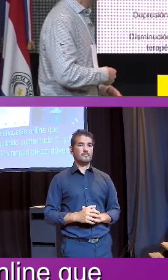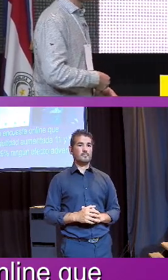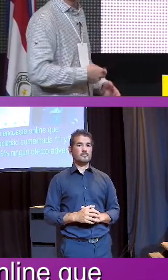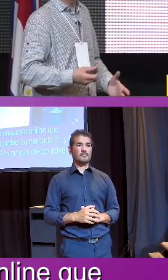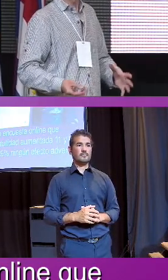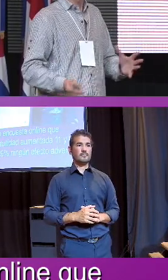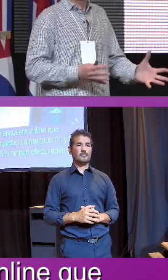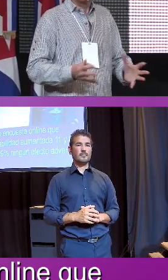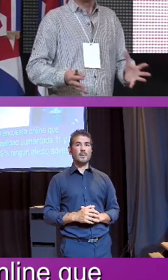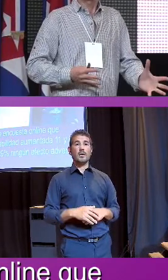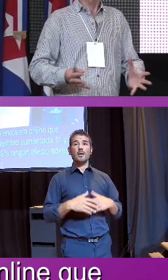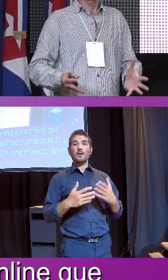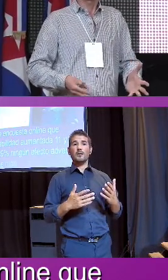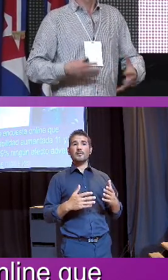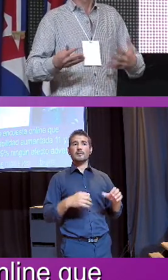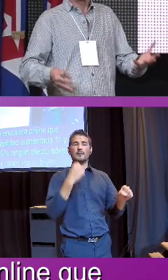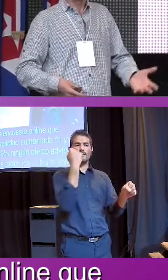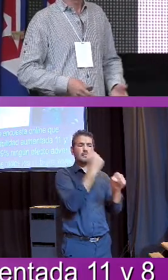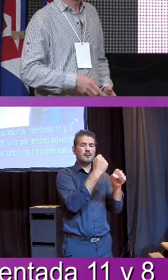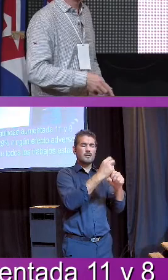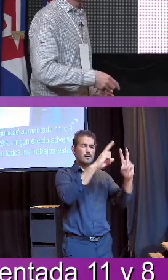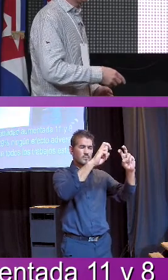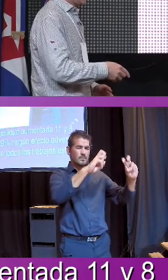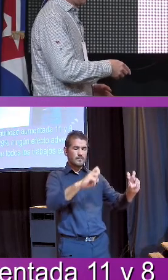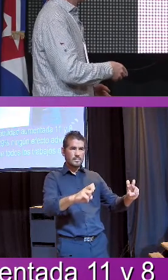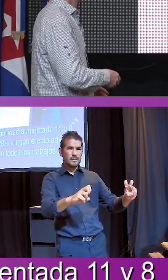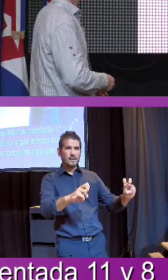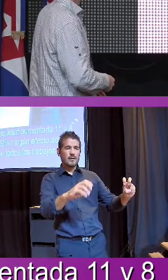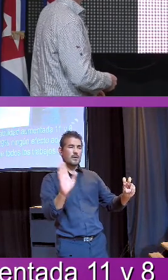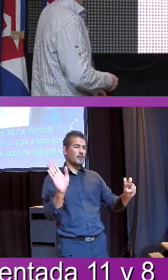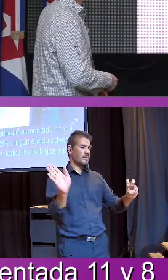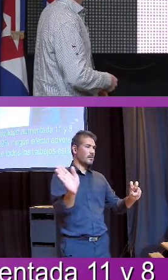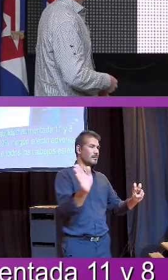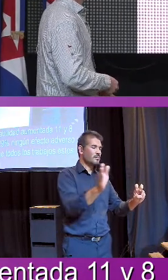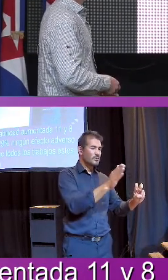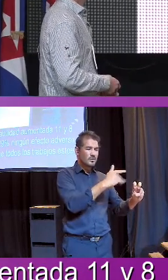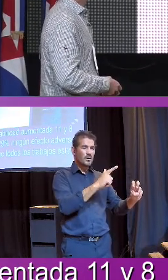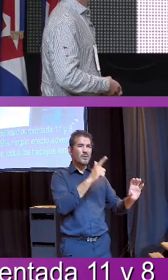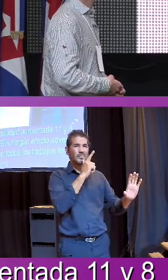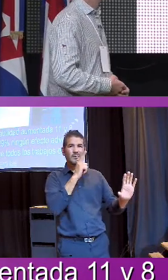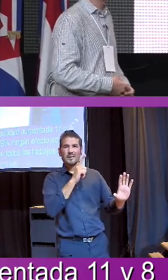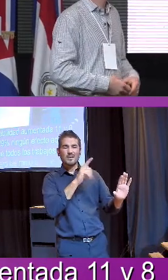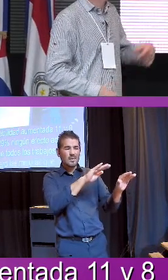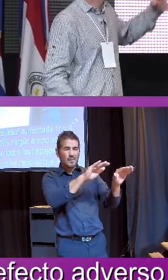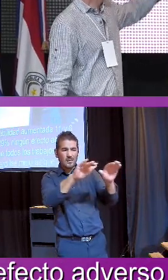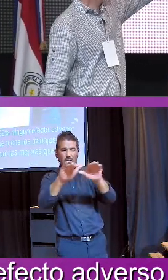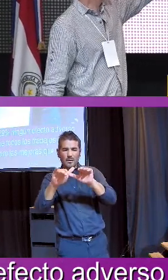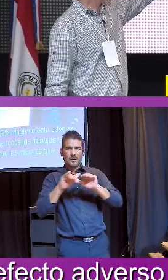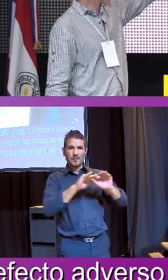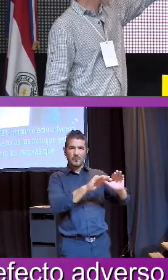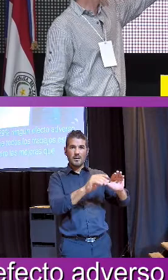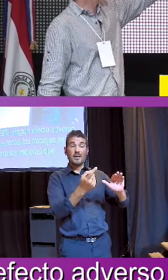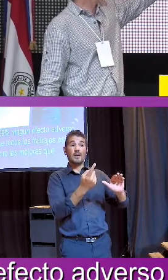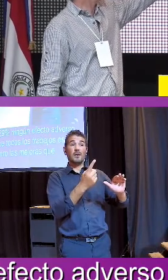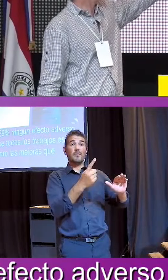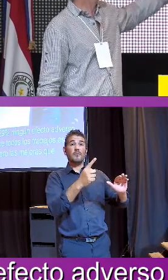Es parecido, vieron que todos los trabajos estos abiertos se van, digamos, sumando. Pero las mejoras que describen son entre